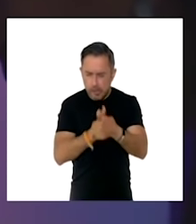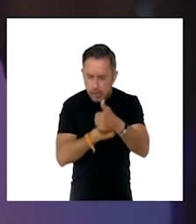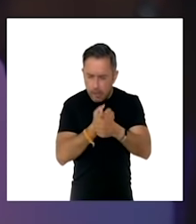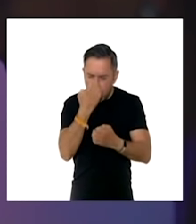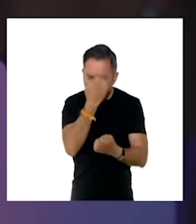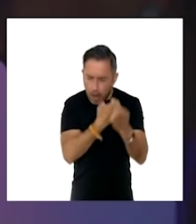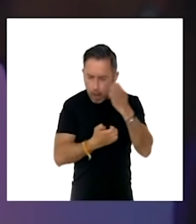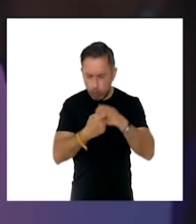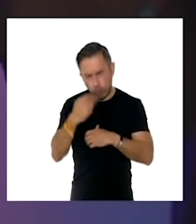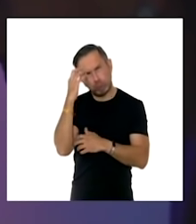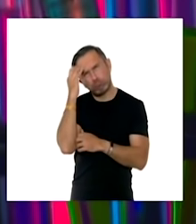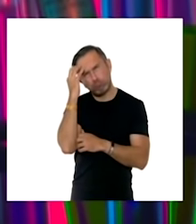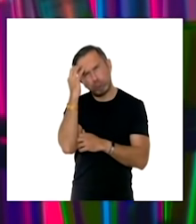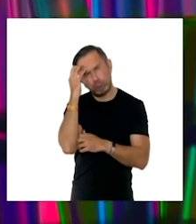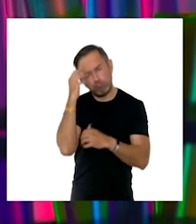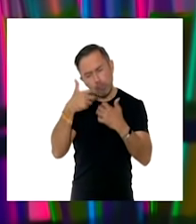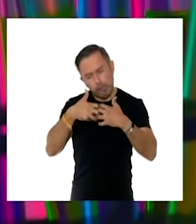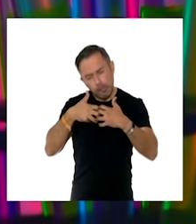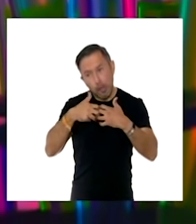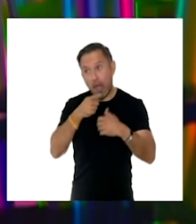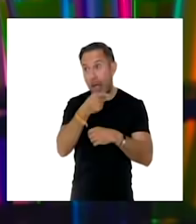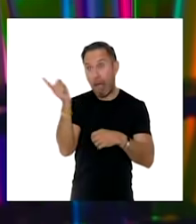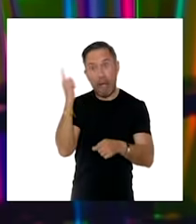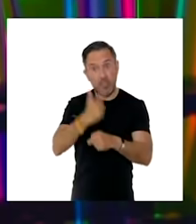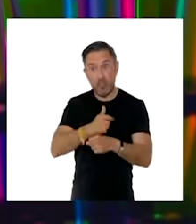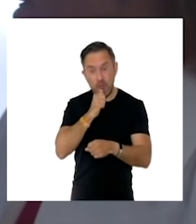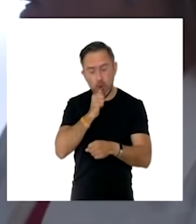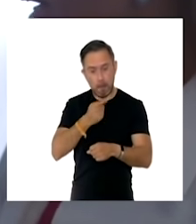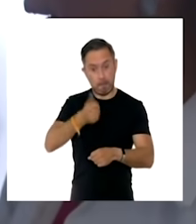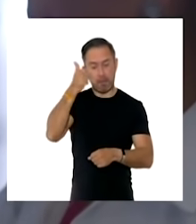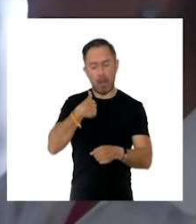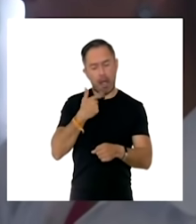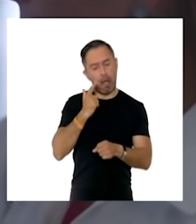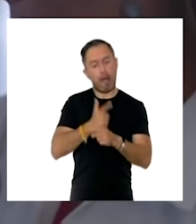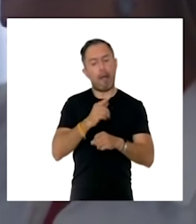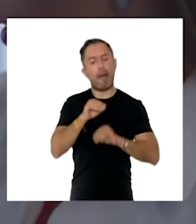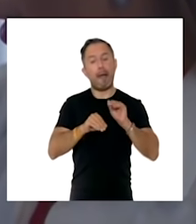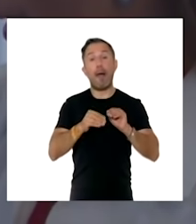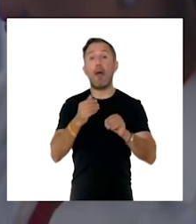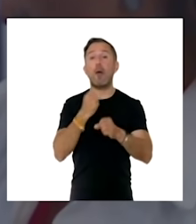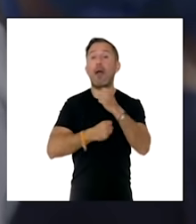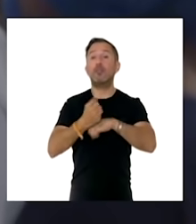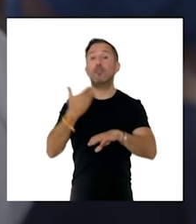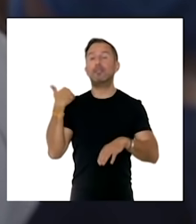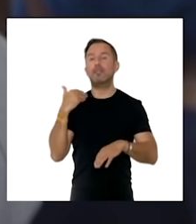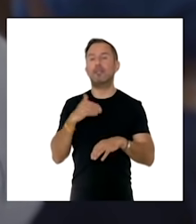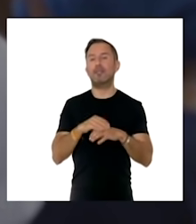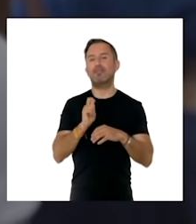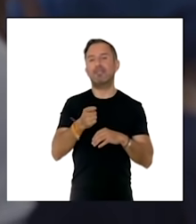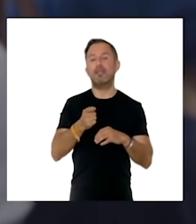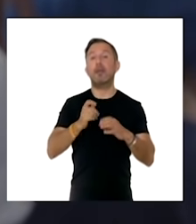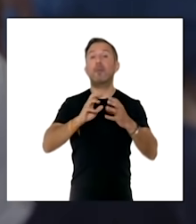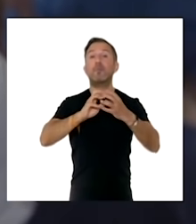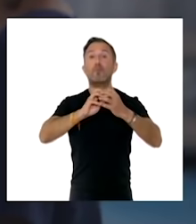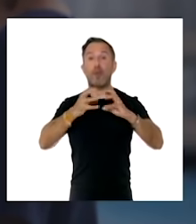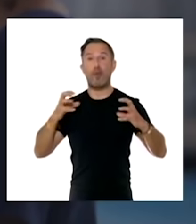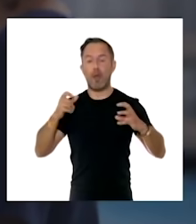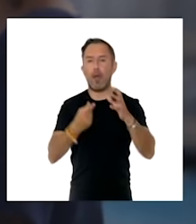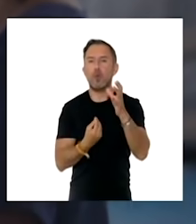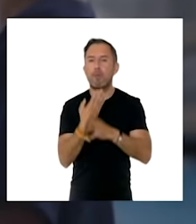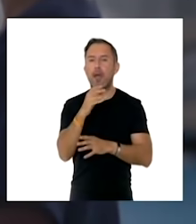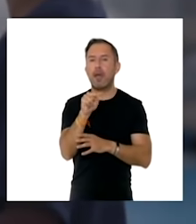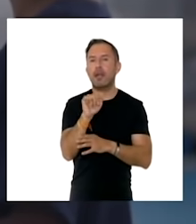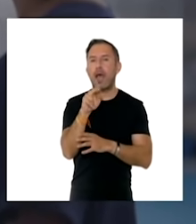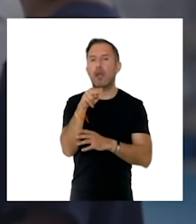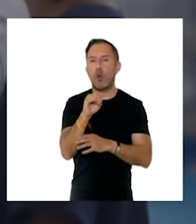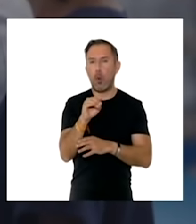había encontrado. Hace unos años, innovamos en el mundo de la nanotecnología, creando una nueva molécula capaz de matar virus, ayudando